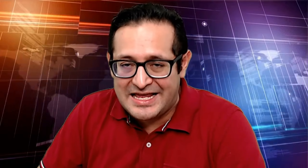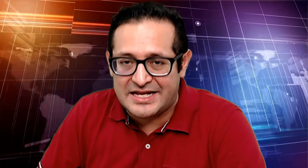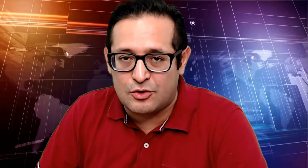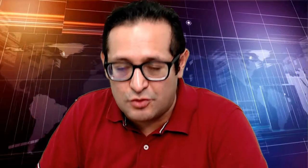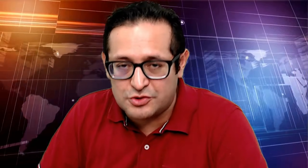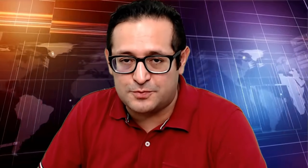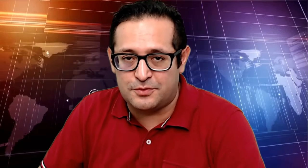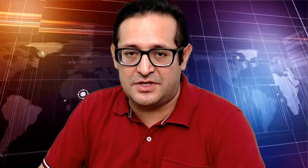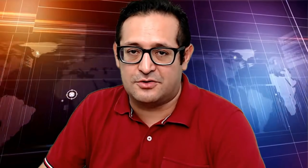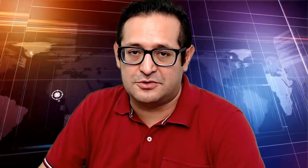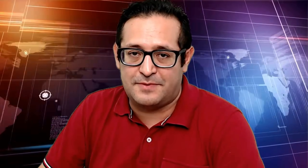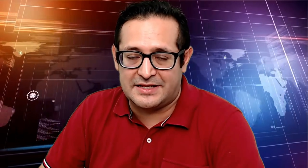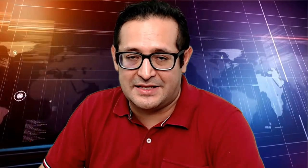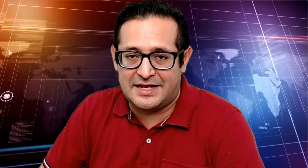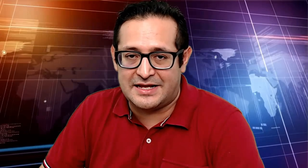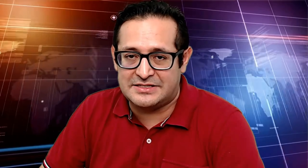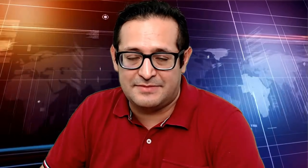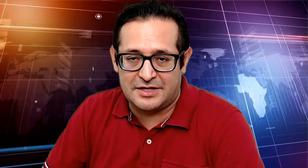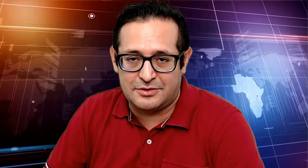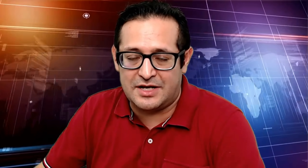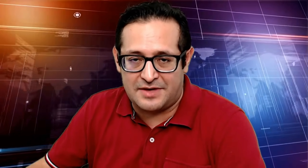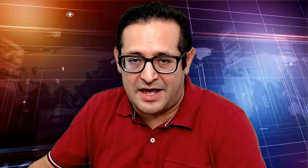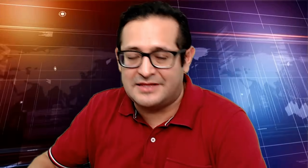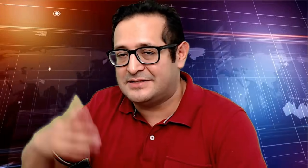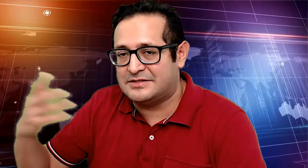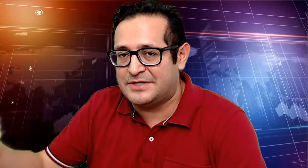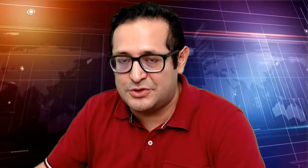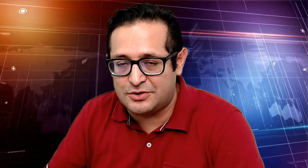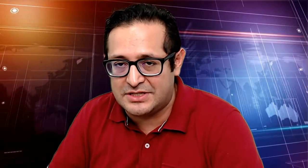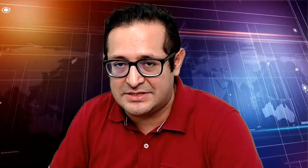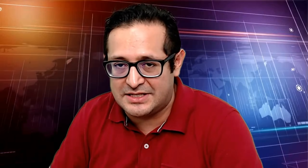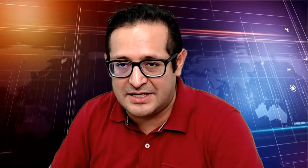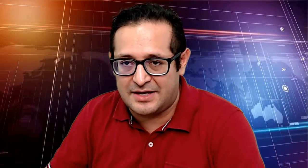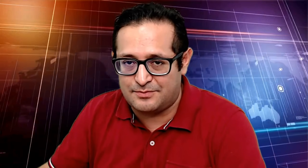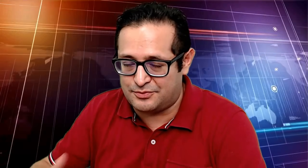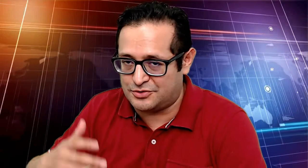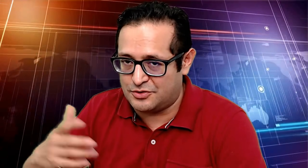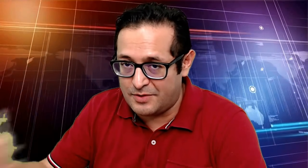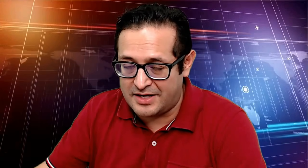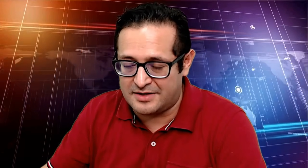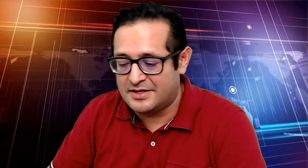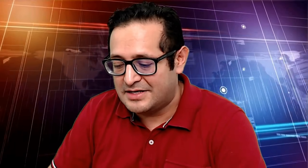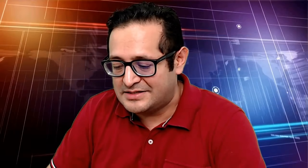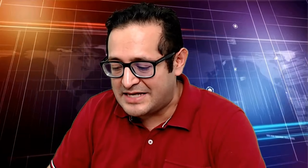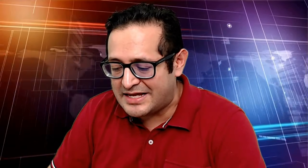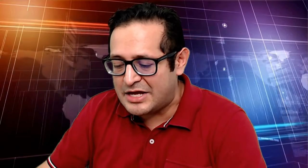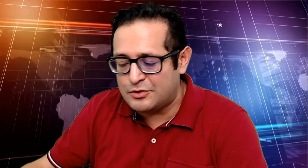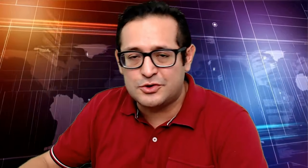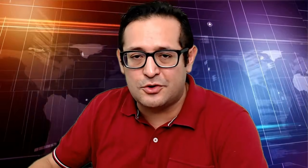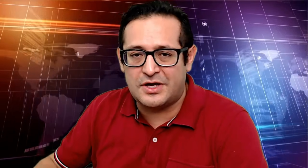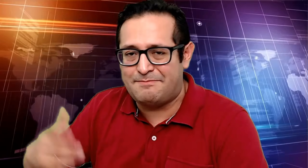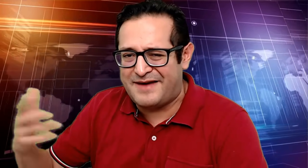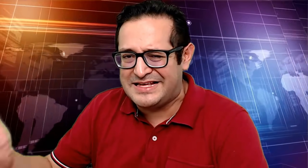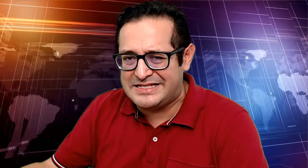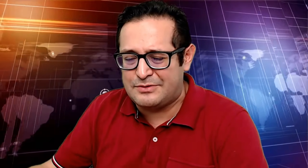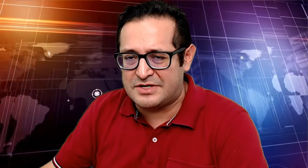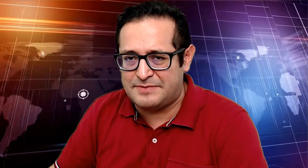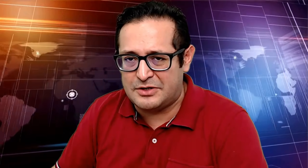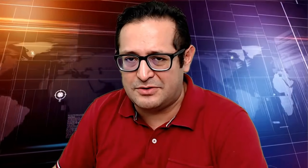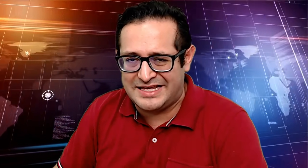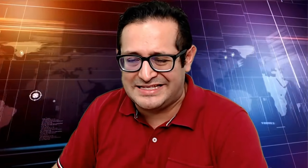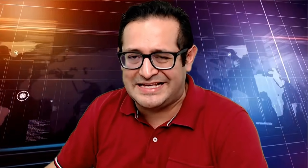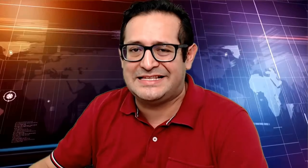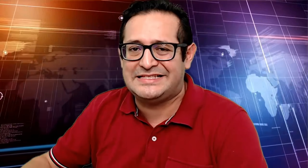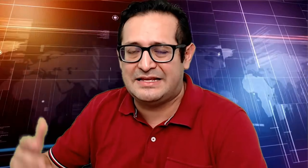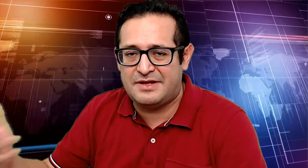hay recursos públicos para atender la crisis migratoria ante estas versiones de que pues no hay. Señala que incluso el país tiene un